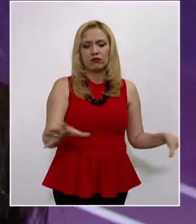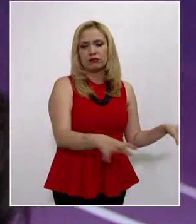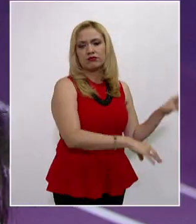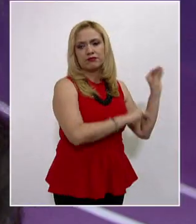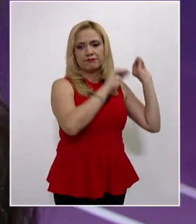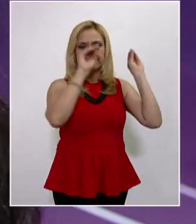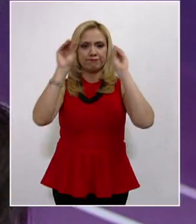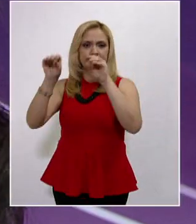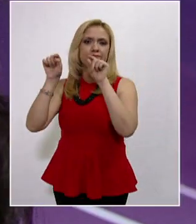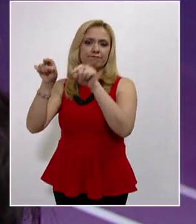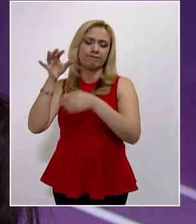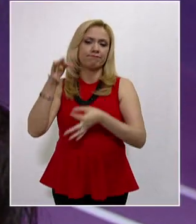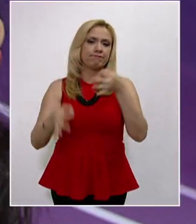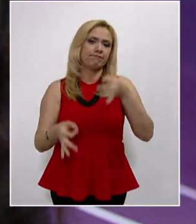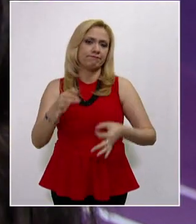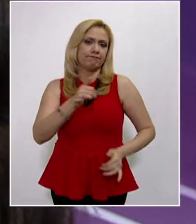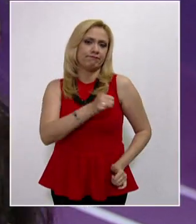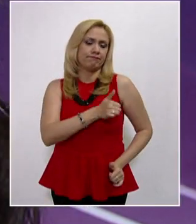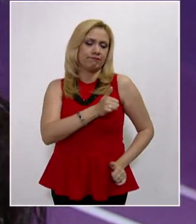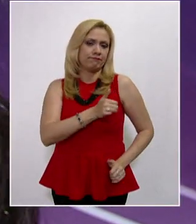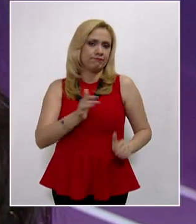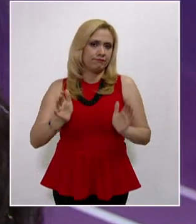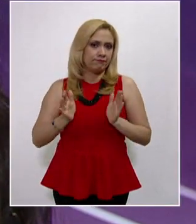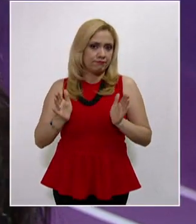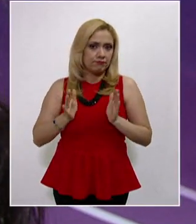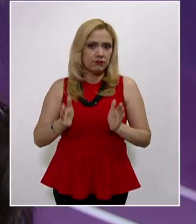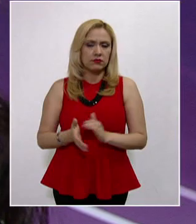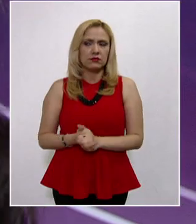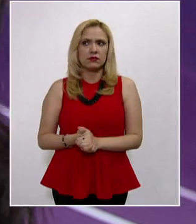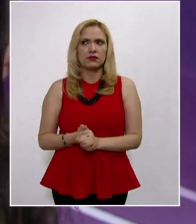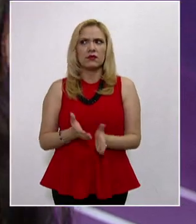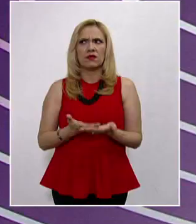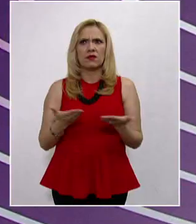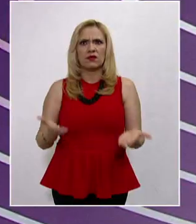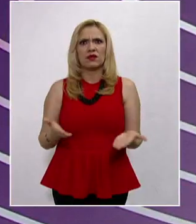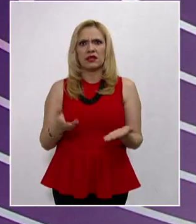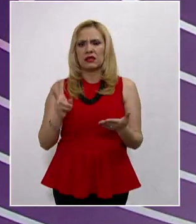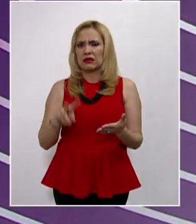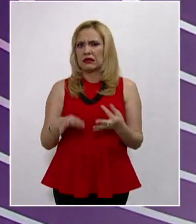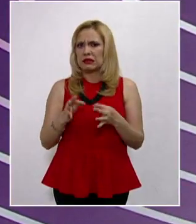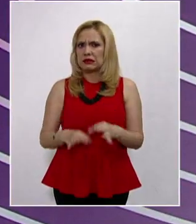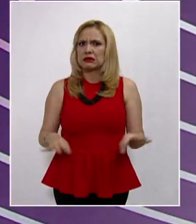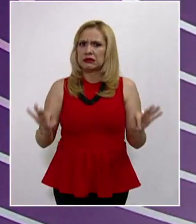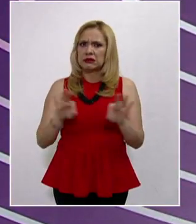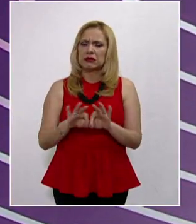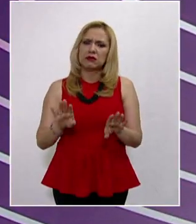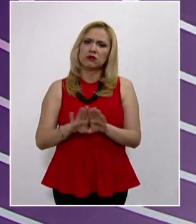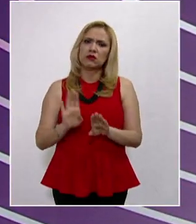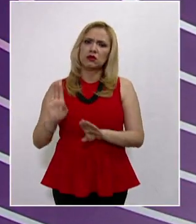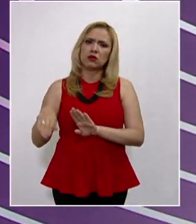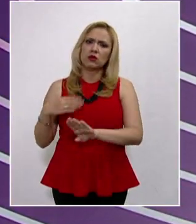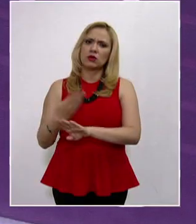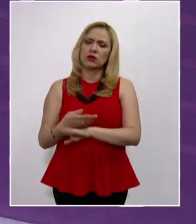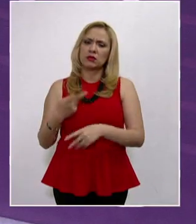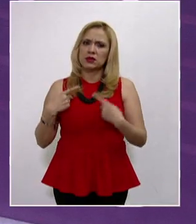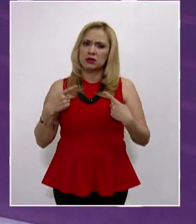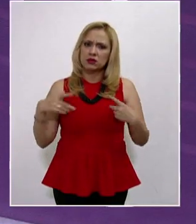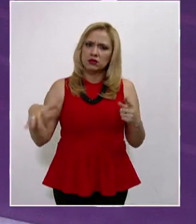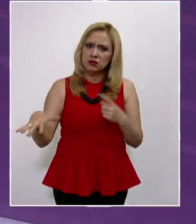veía y se juzgaba ante el foro militar. ¿Y por qué es tan importante entonces que este tipo de delitos cometidos contra civiles